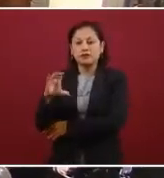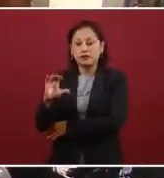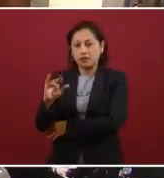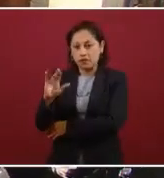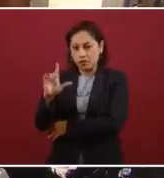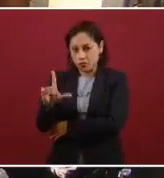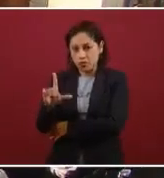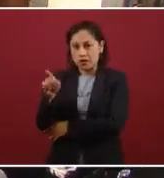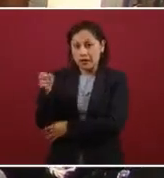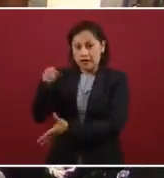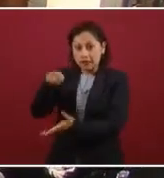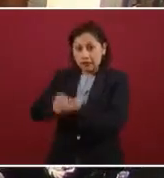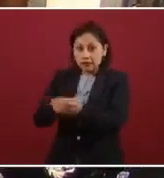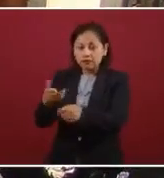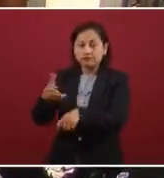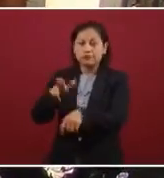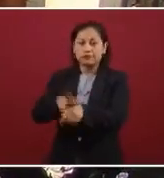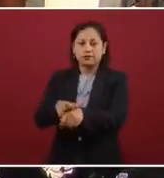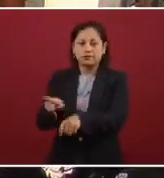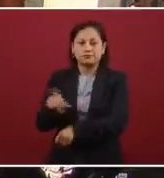hay un hospital